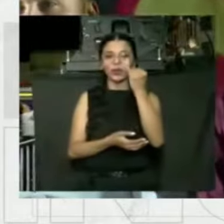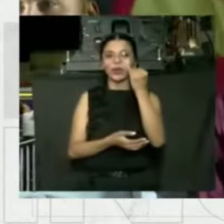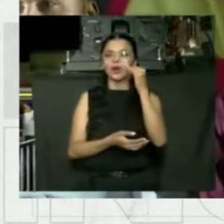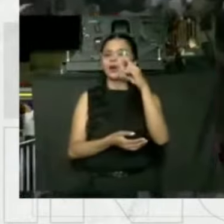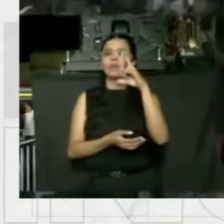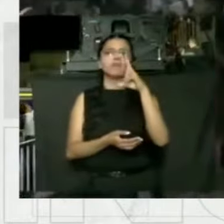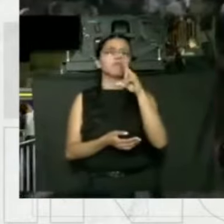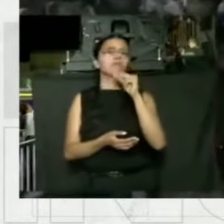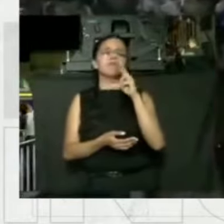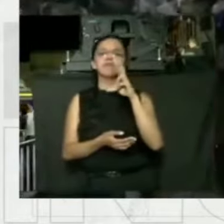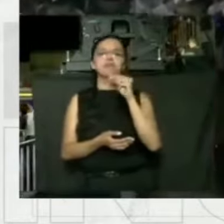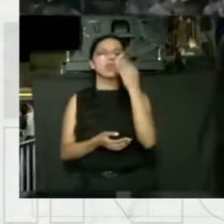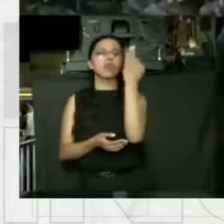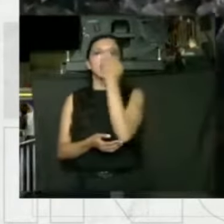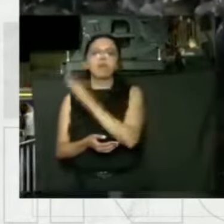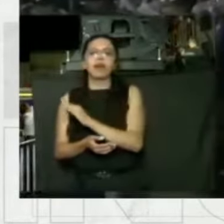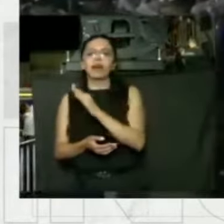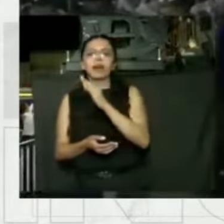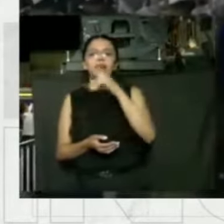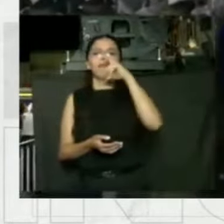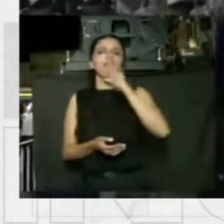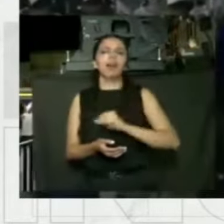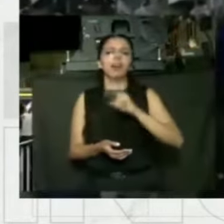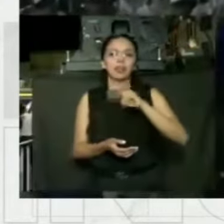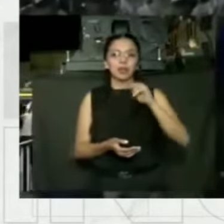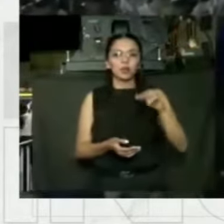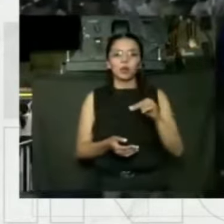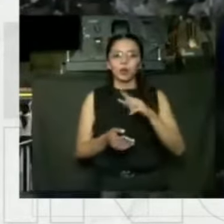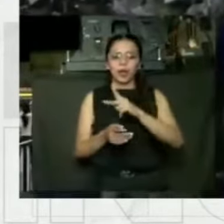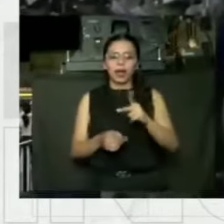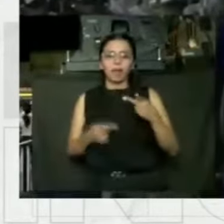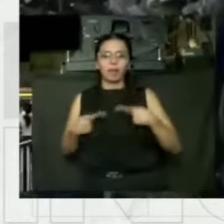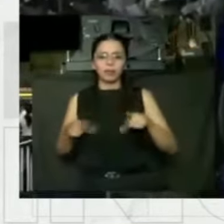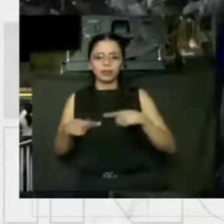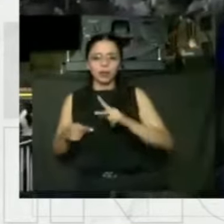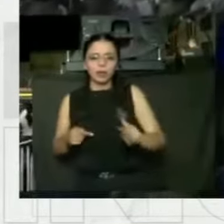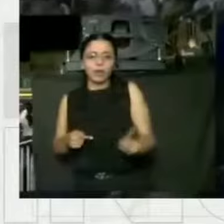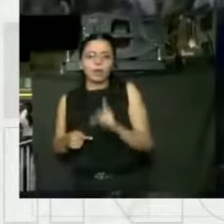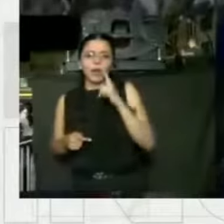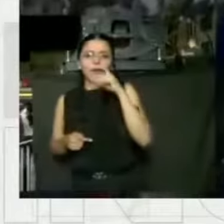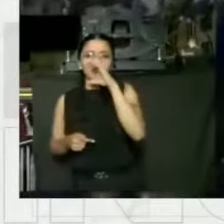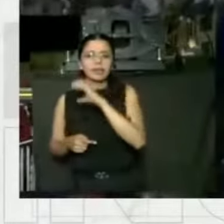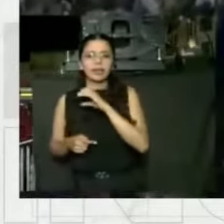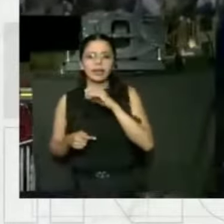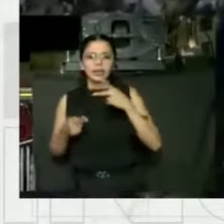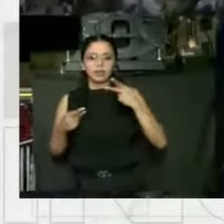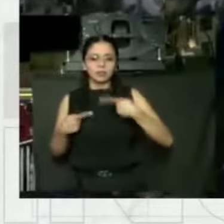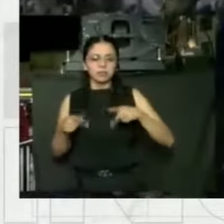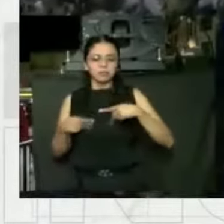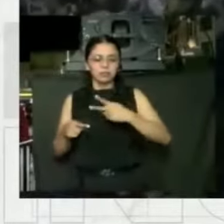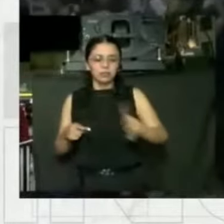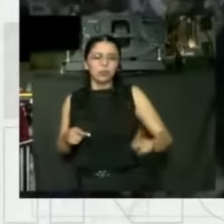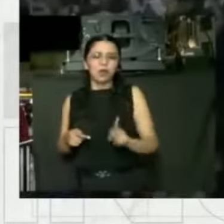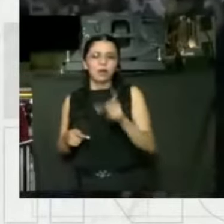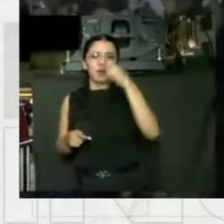no vamos a traicionar nunca al pueblo de Aguascalientes ni al pueblo de México.